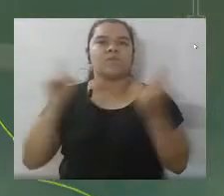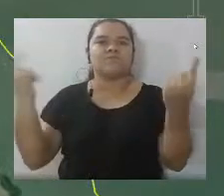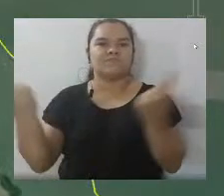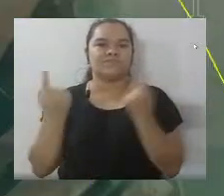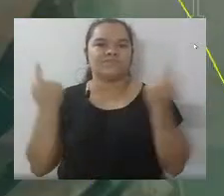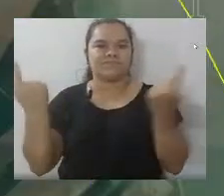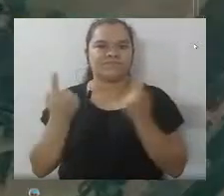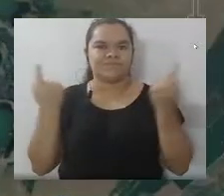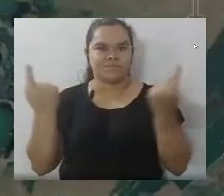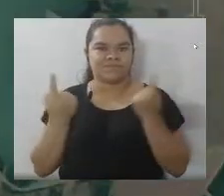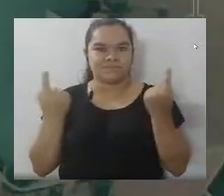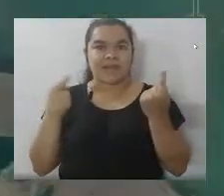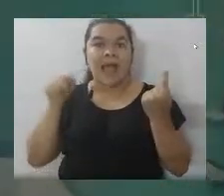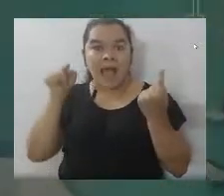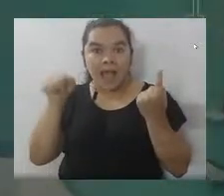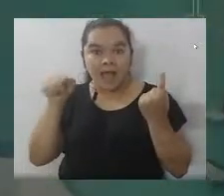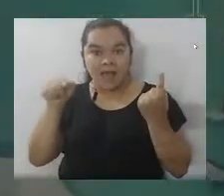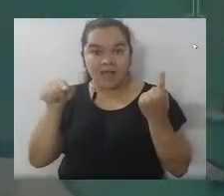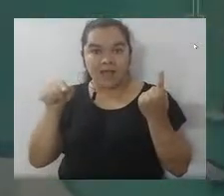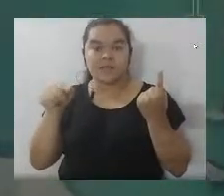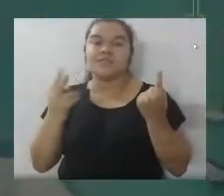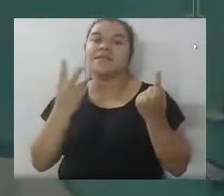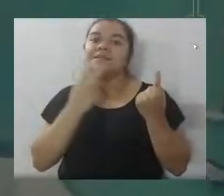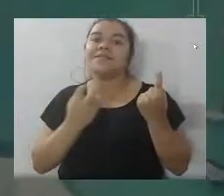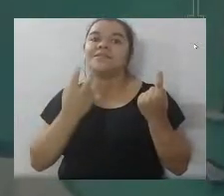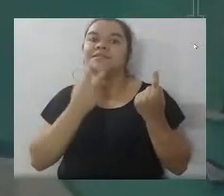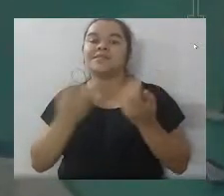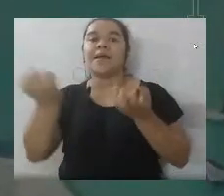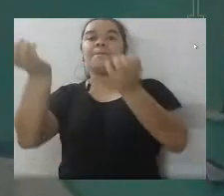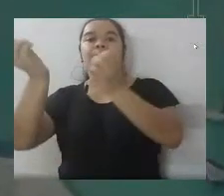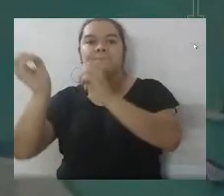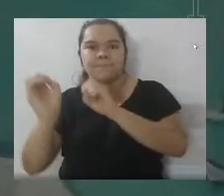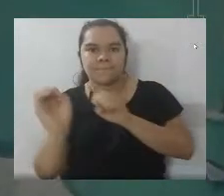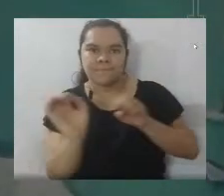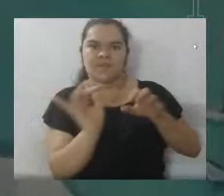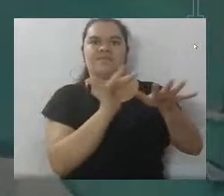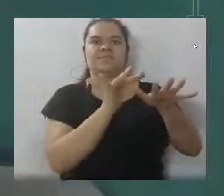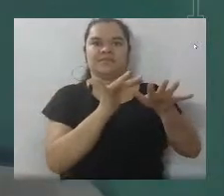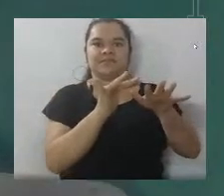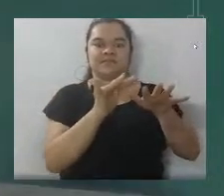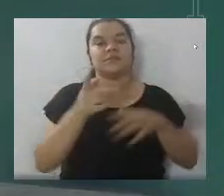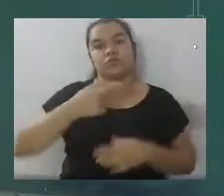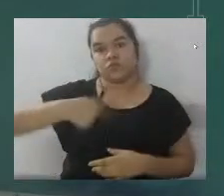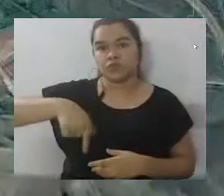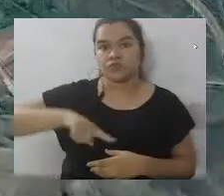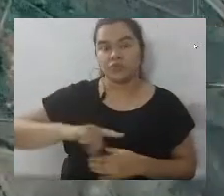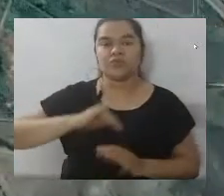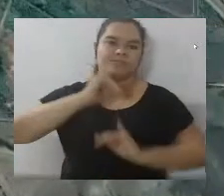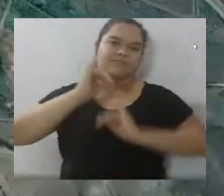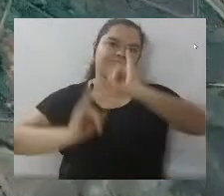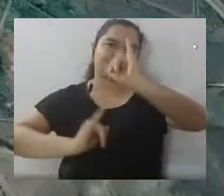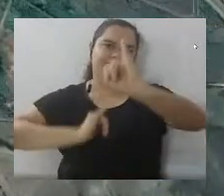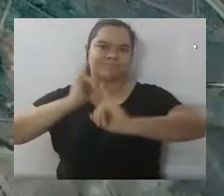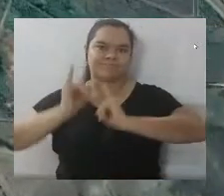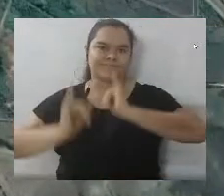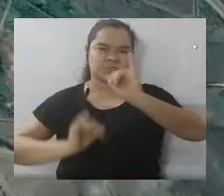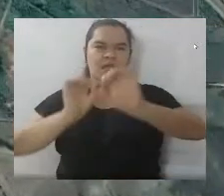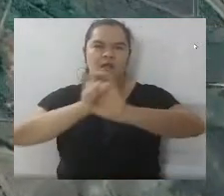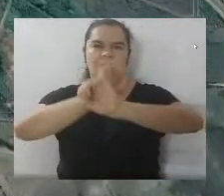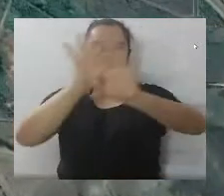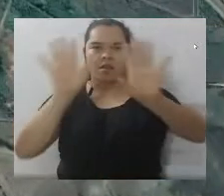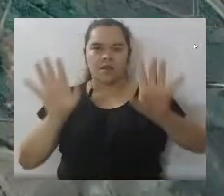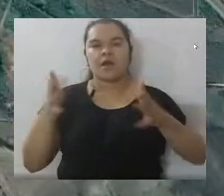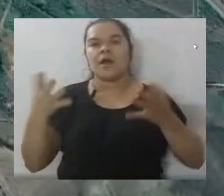Este es un lugar en el cual la energía eléctrica es generada y nosotros le explicamos y le enseñamos cómo se puede